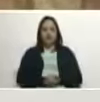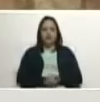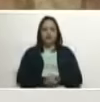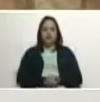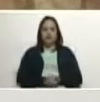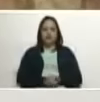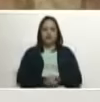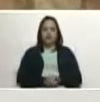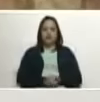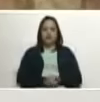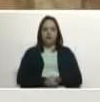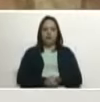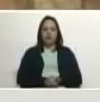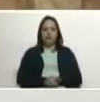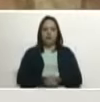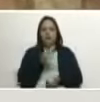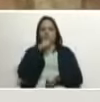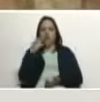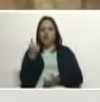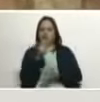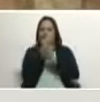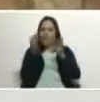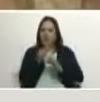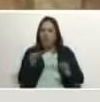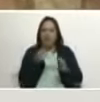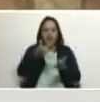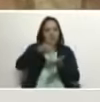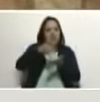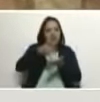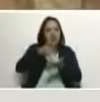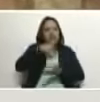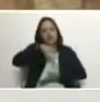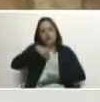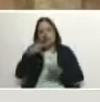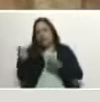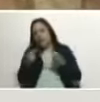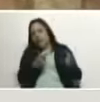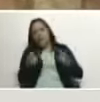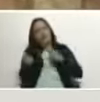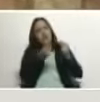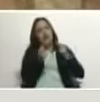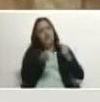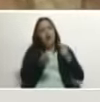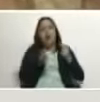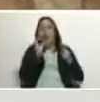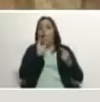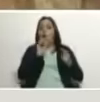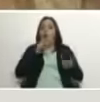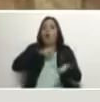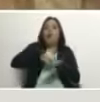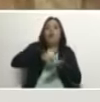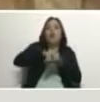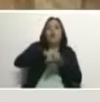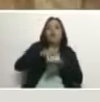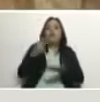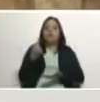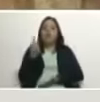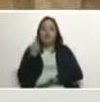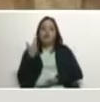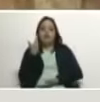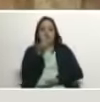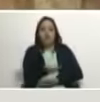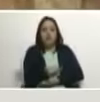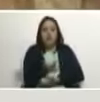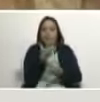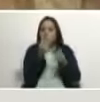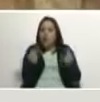No era un gesto de debilidad cuando llamábamos al diálogo, no era un gesto de rendición cuando tendíamos la mano, no.